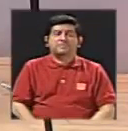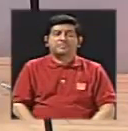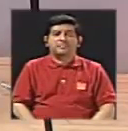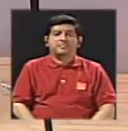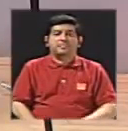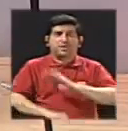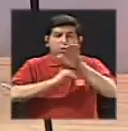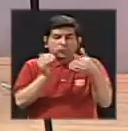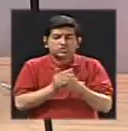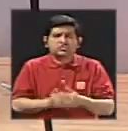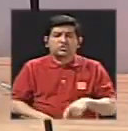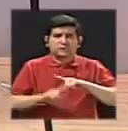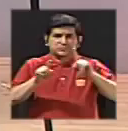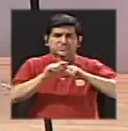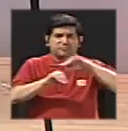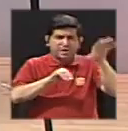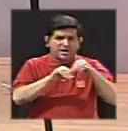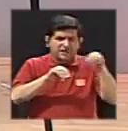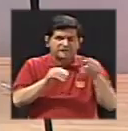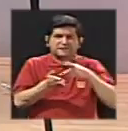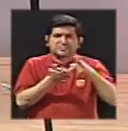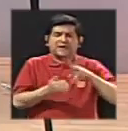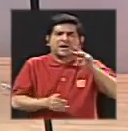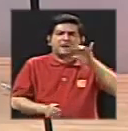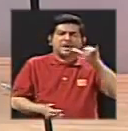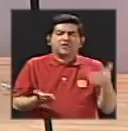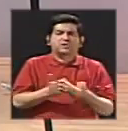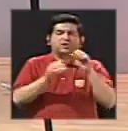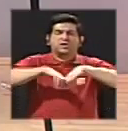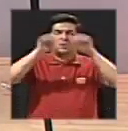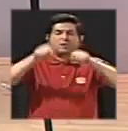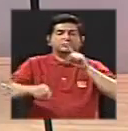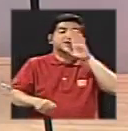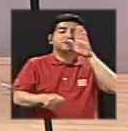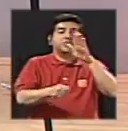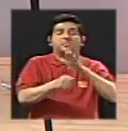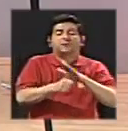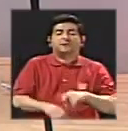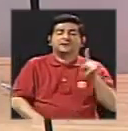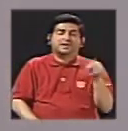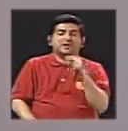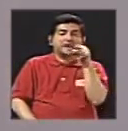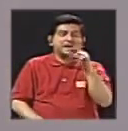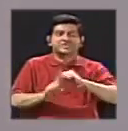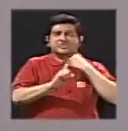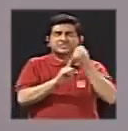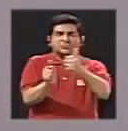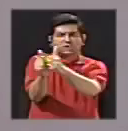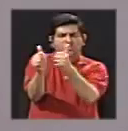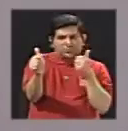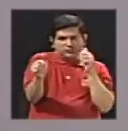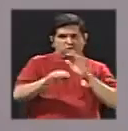los recargos y demás en mayo y que el nuevo sistema prometía eliminar esos atrasos.